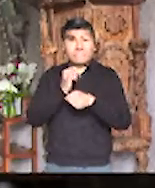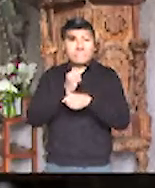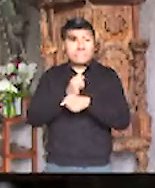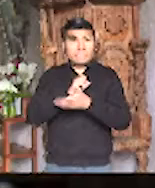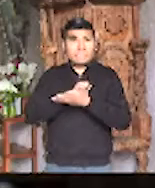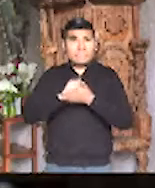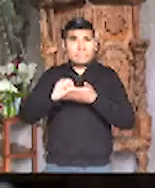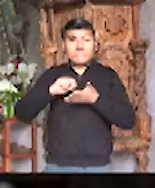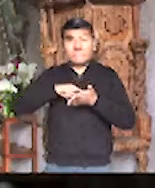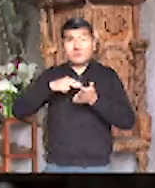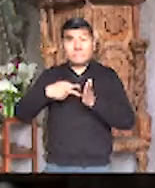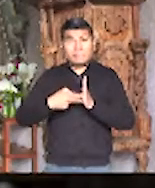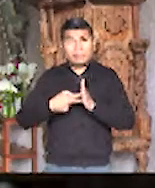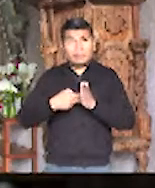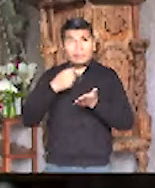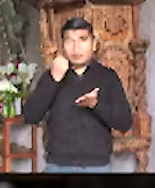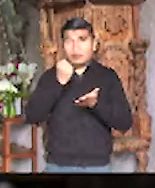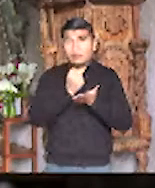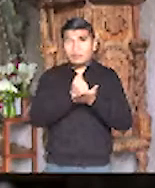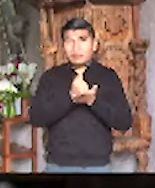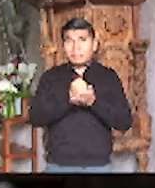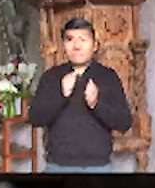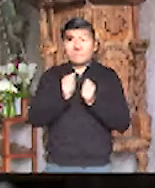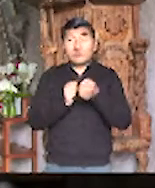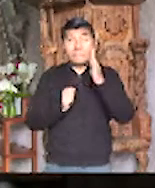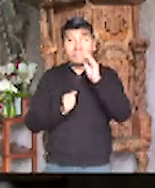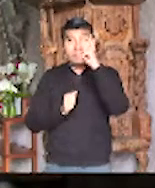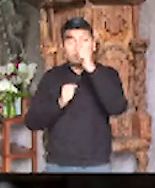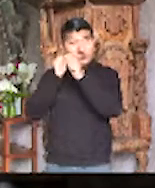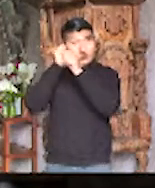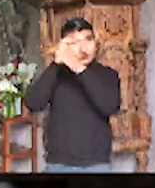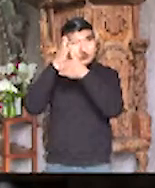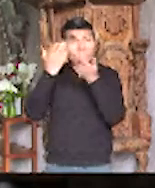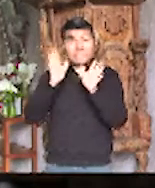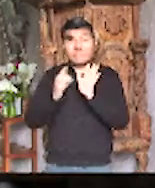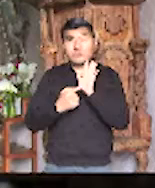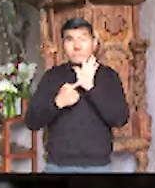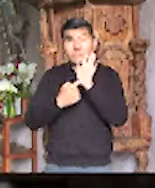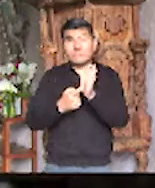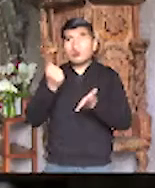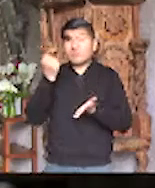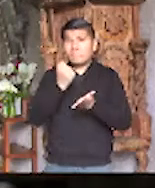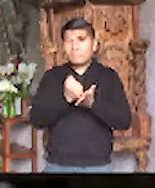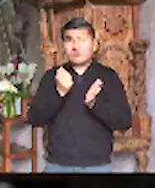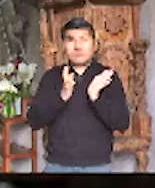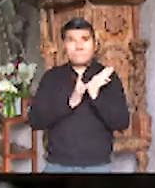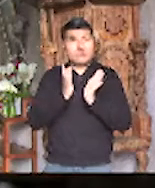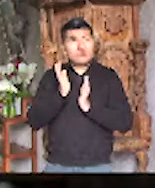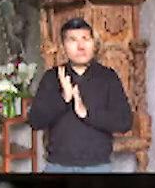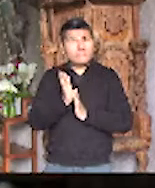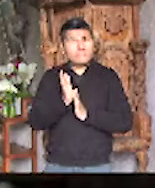signo la marca con que dios padre ha marcado ha sellado a jesús